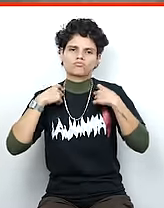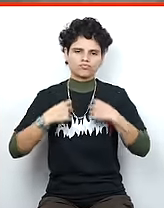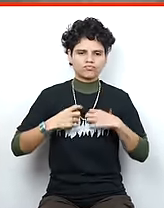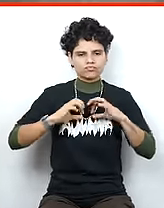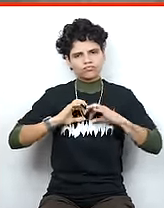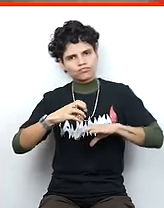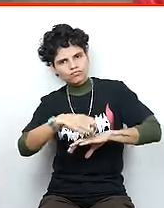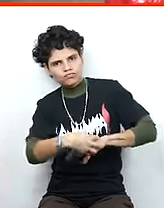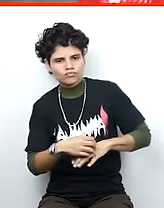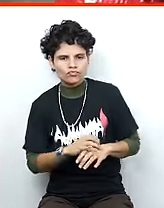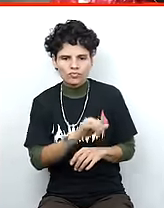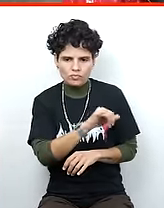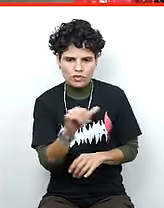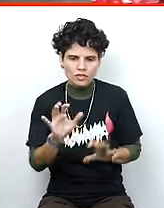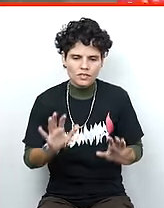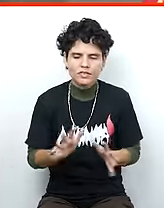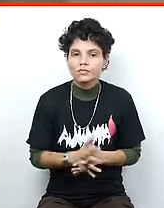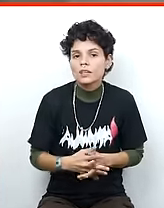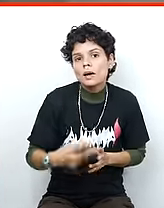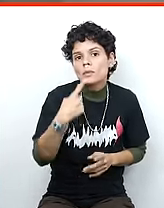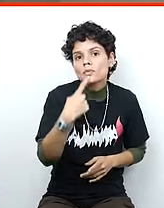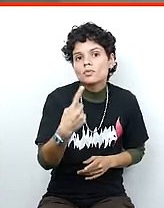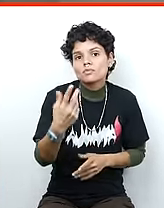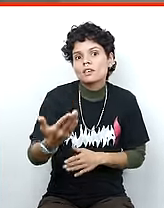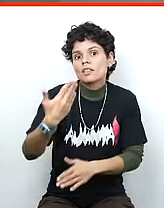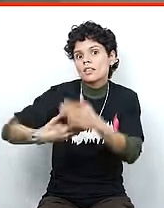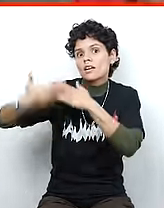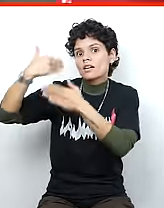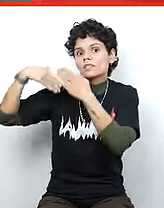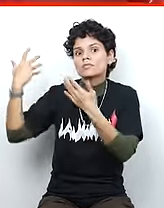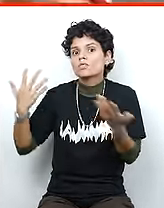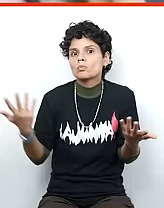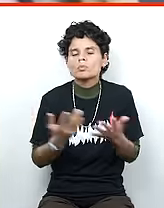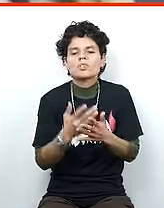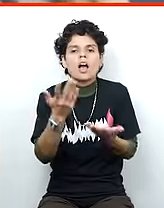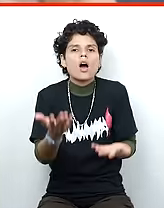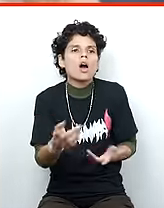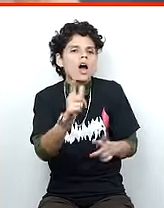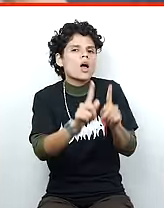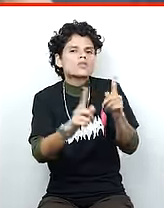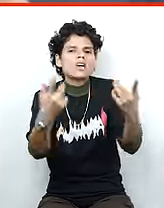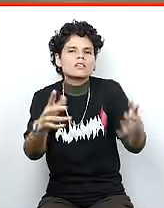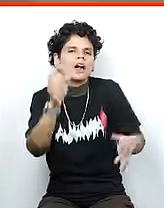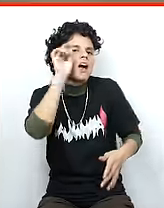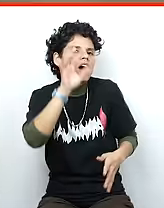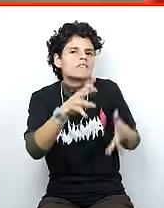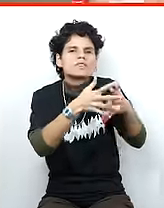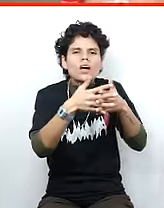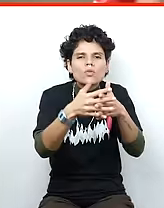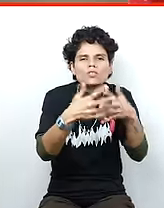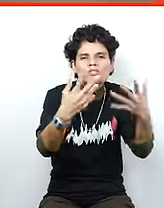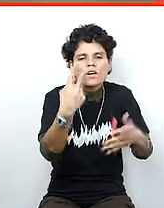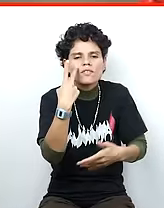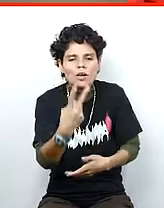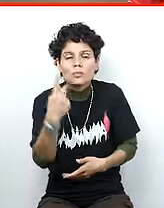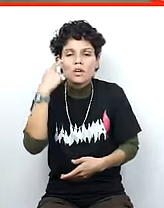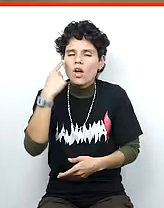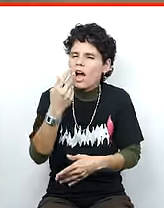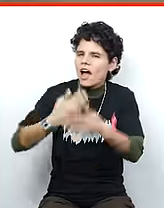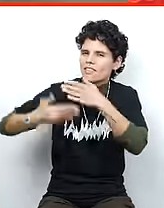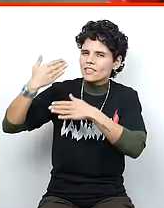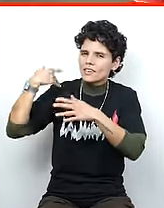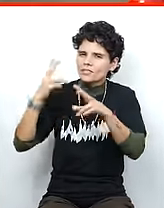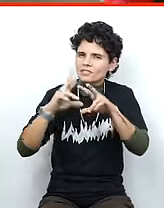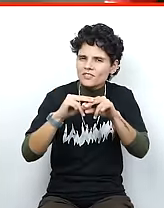Vamos de como a tu origen, sí, porque mucha gente te conoce desde Estados Unidos, sí, mucha gente, tengo amigos que te escuchaban todas